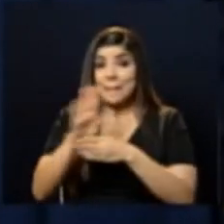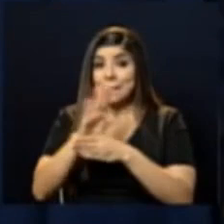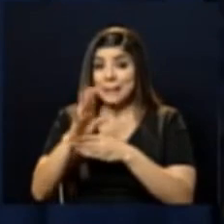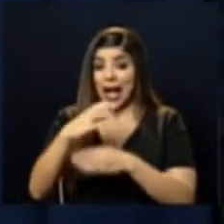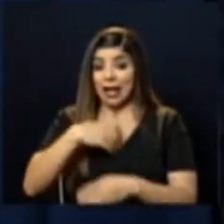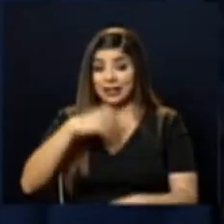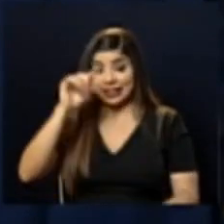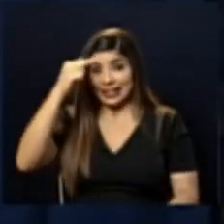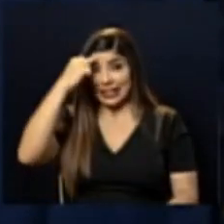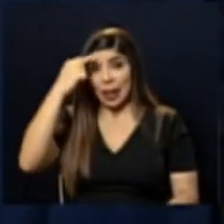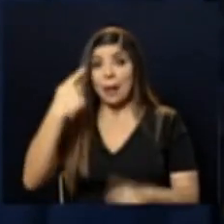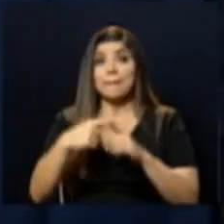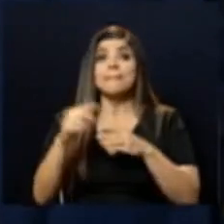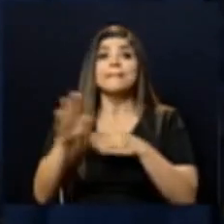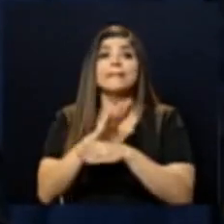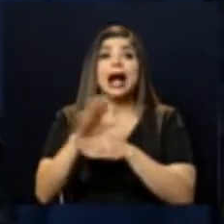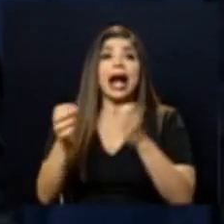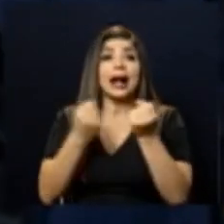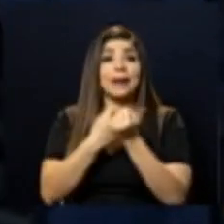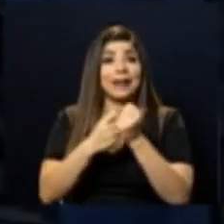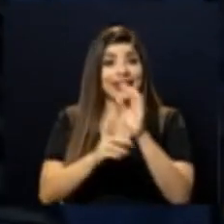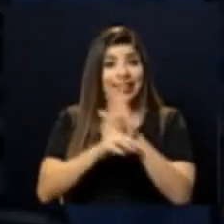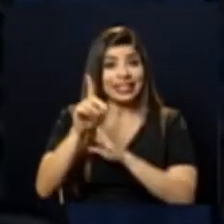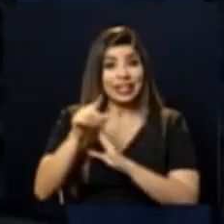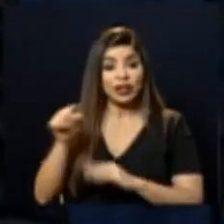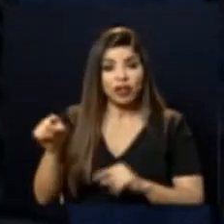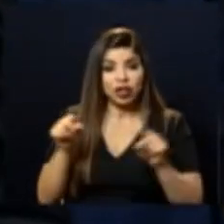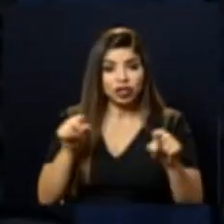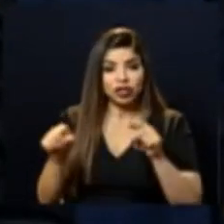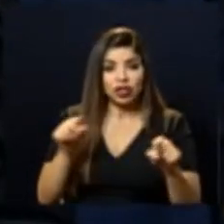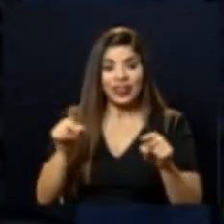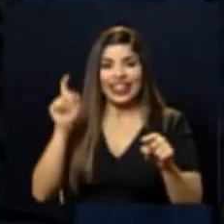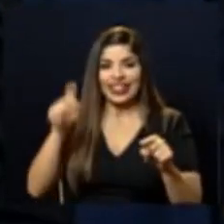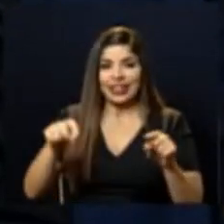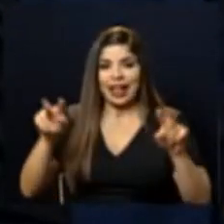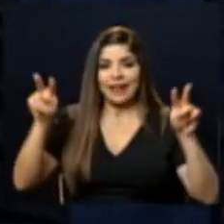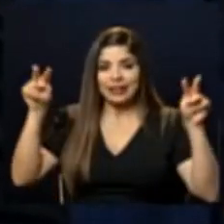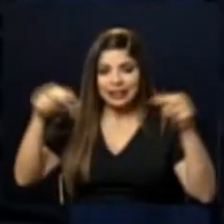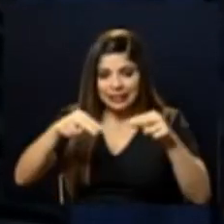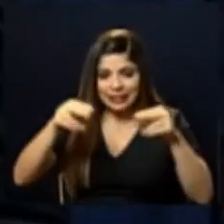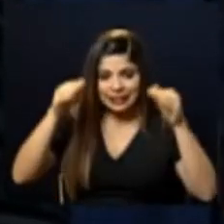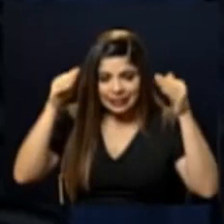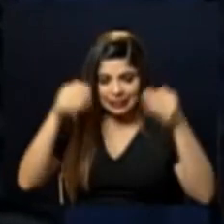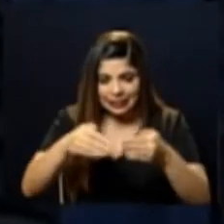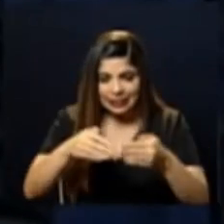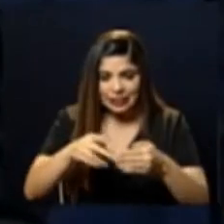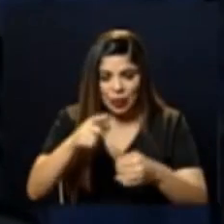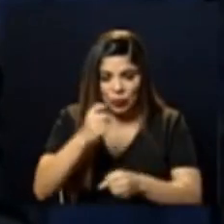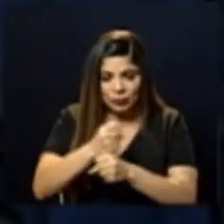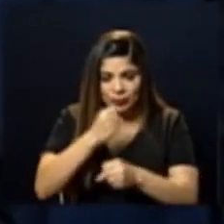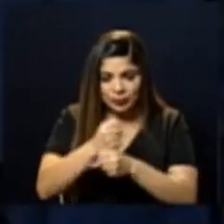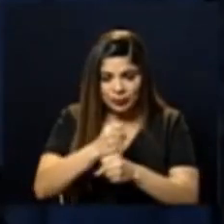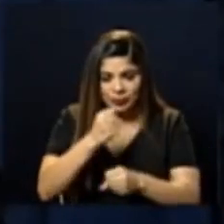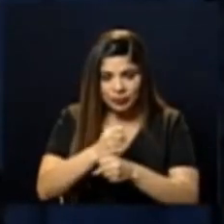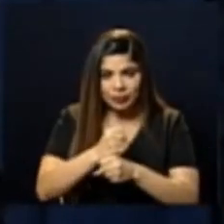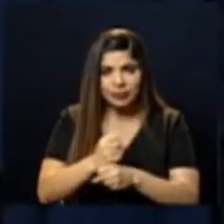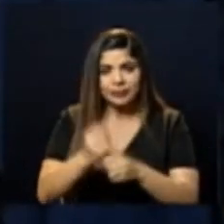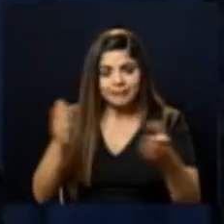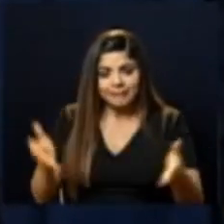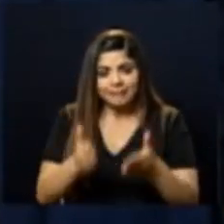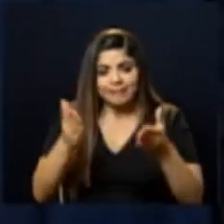estatales y la banca para el desarrollo tienen que volcar su mirada a una gestión que propicie el